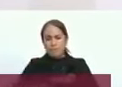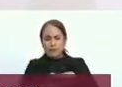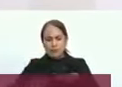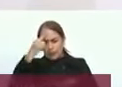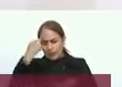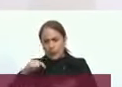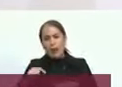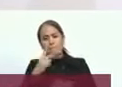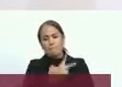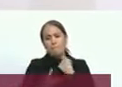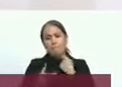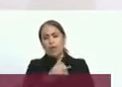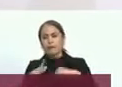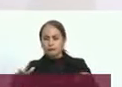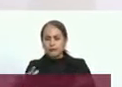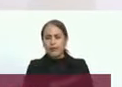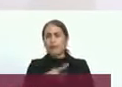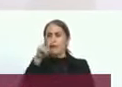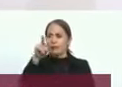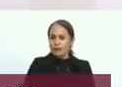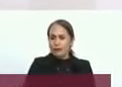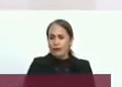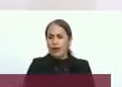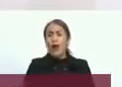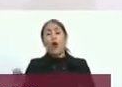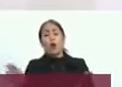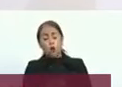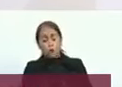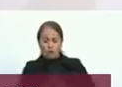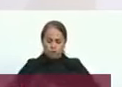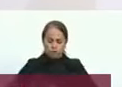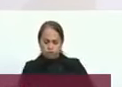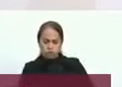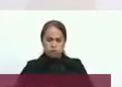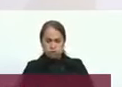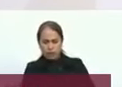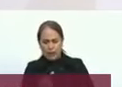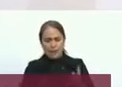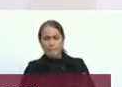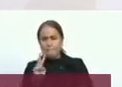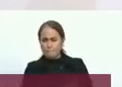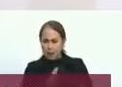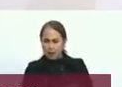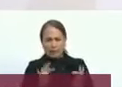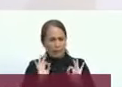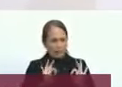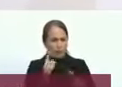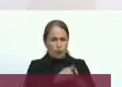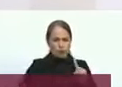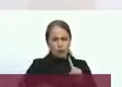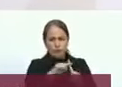Ramírez Amaya, informó que los programas federales han apoyado a casi 12 millones de adultos mayores y 1.500.000 personas con